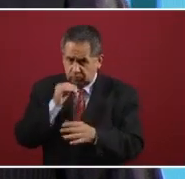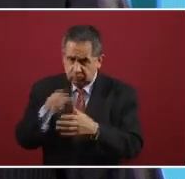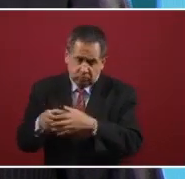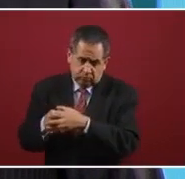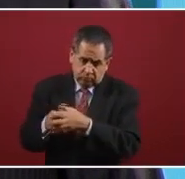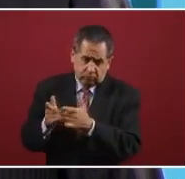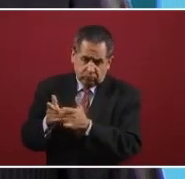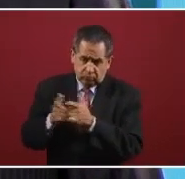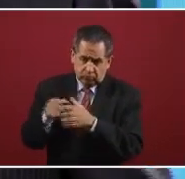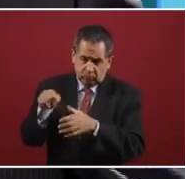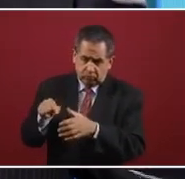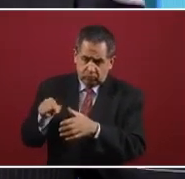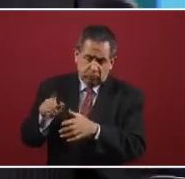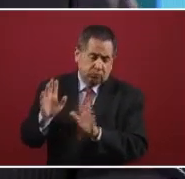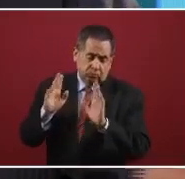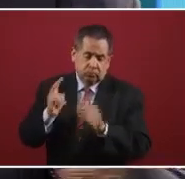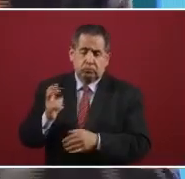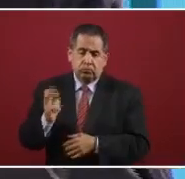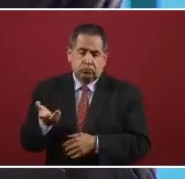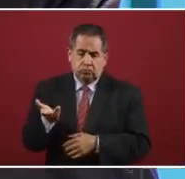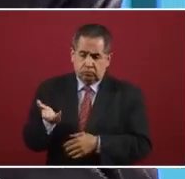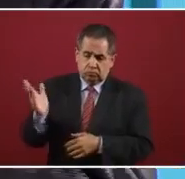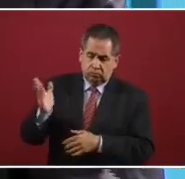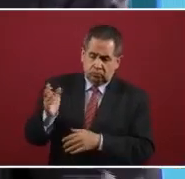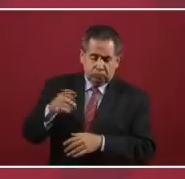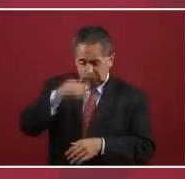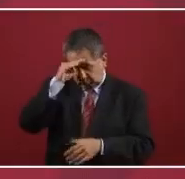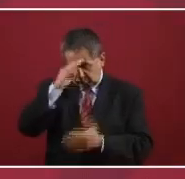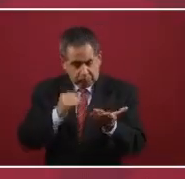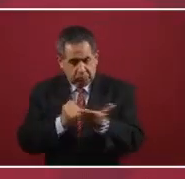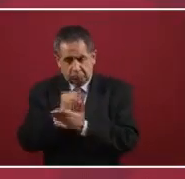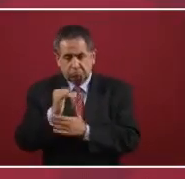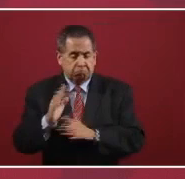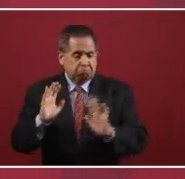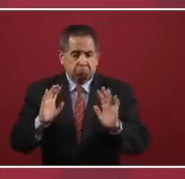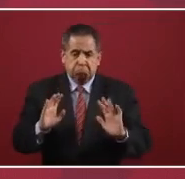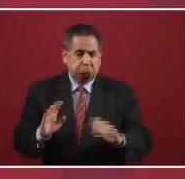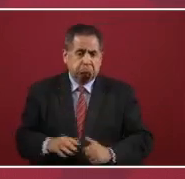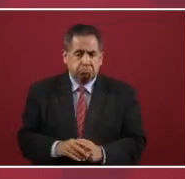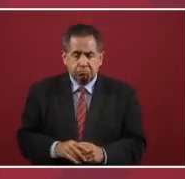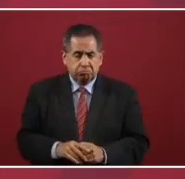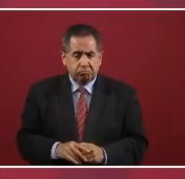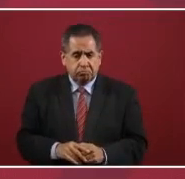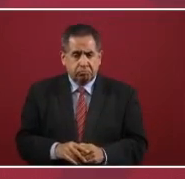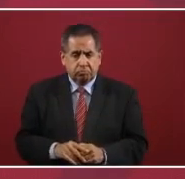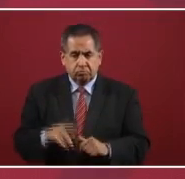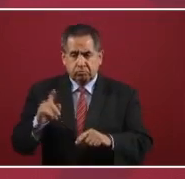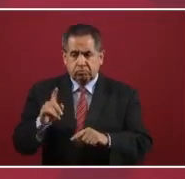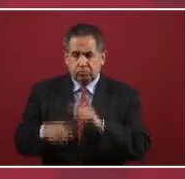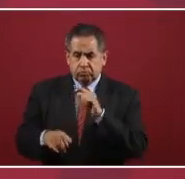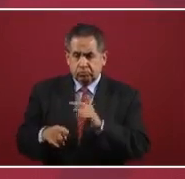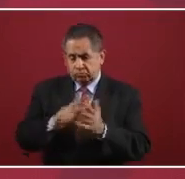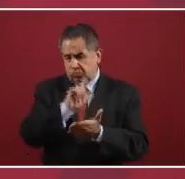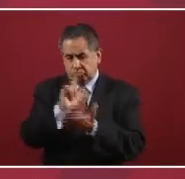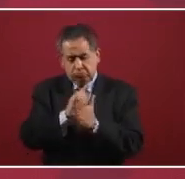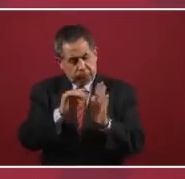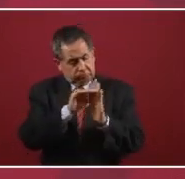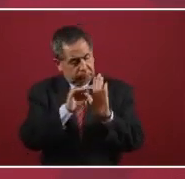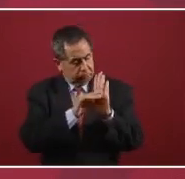y por eso fue que se tomó la decisión de de conformidad con la